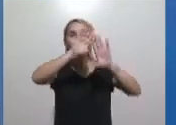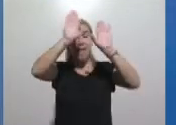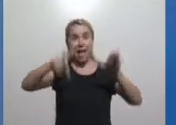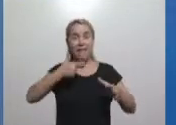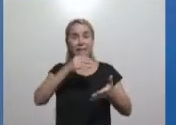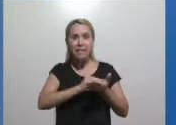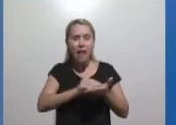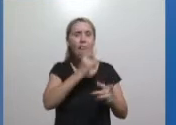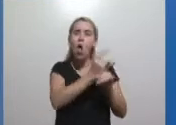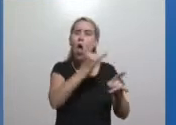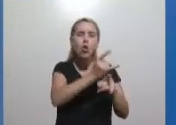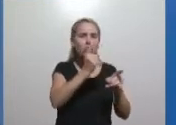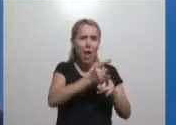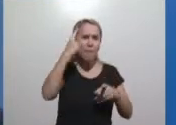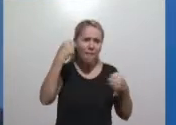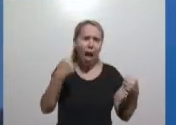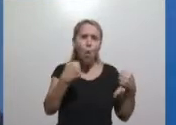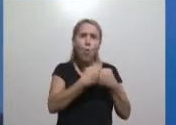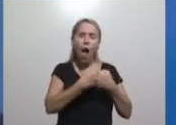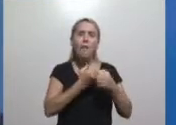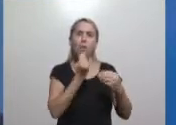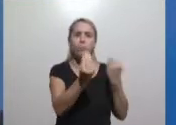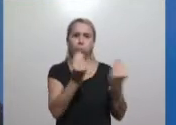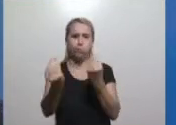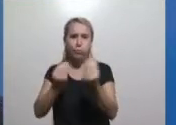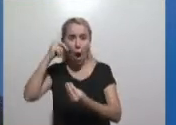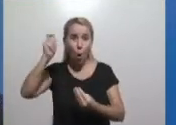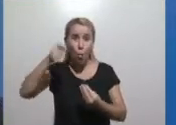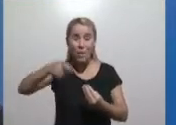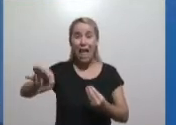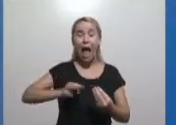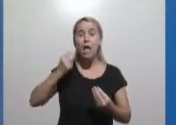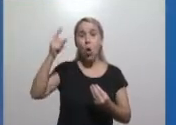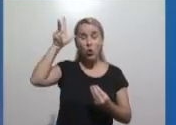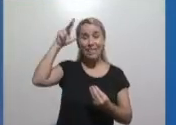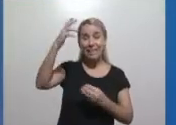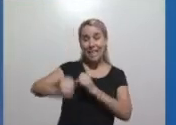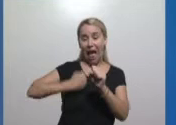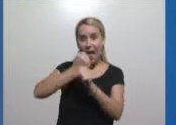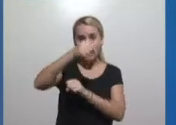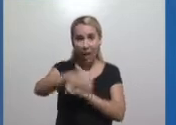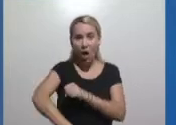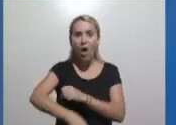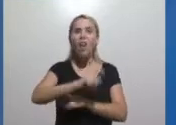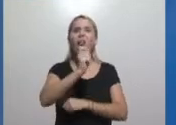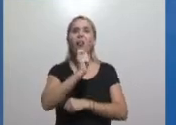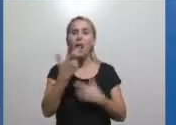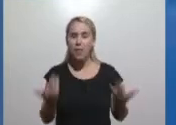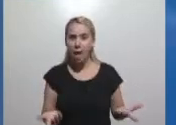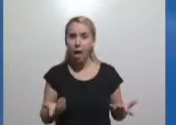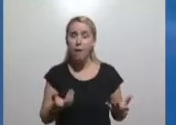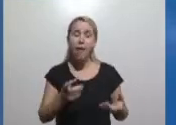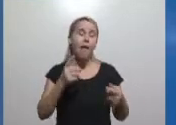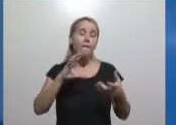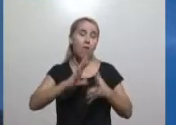dio acuerdo a la designación de los jueces del año 83 hasta la fecha, la ha tenido en sus distintas variantes, en sus